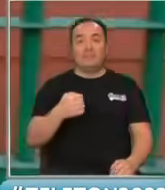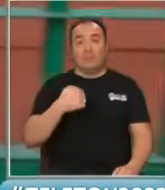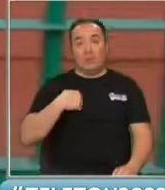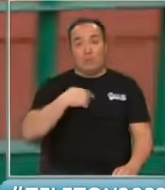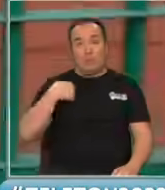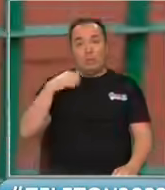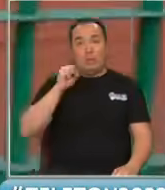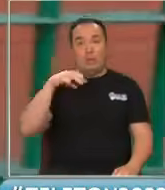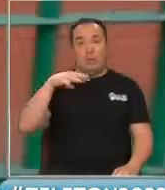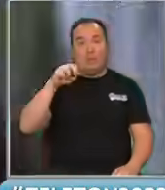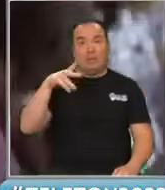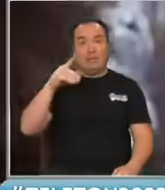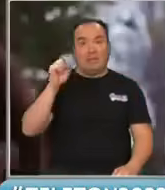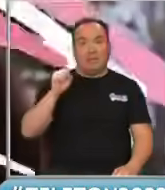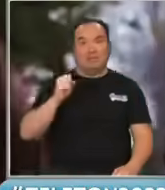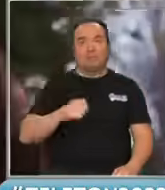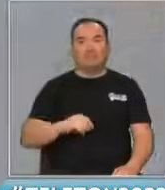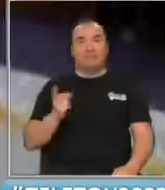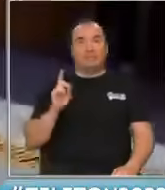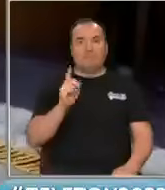Amanda. ¡A volar!